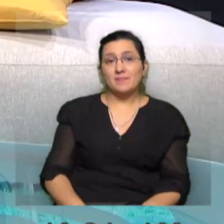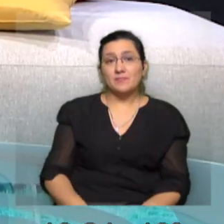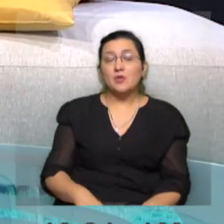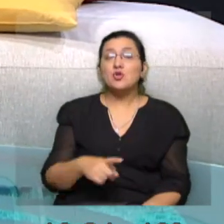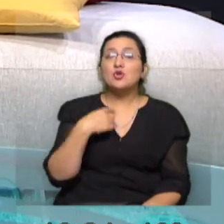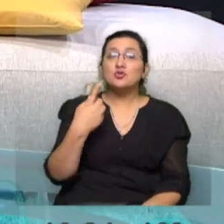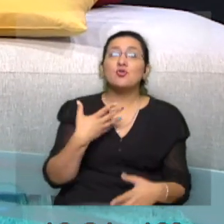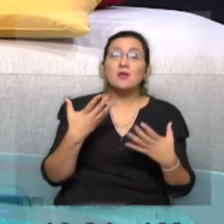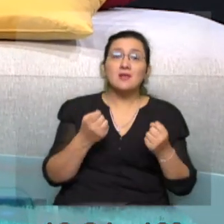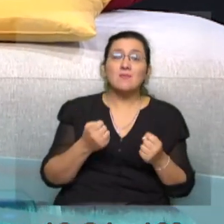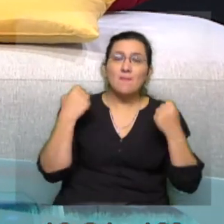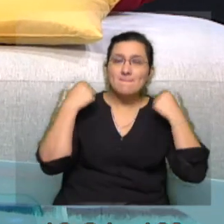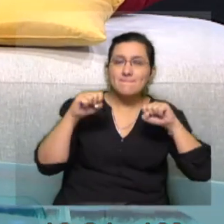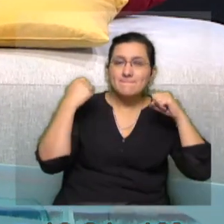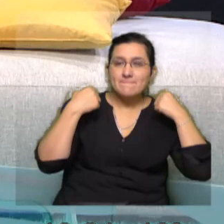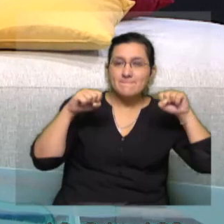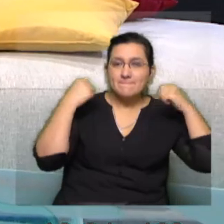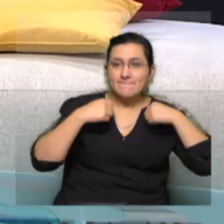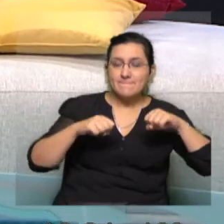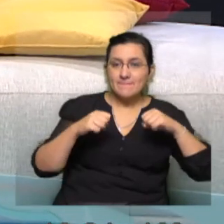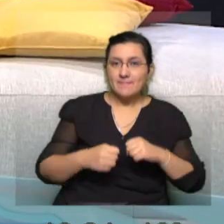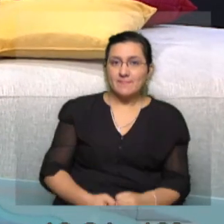nosotros queríamos concentrar.